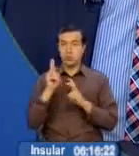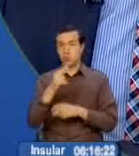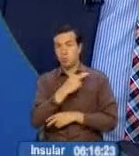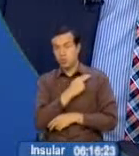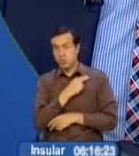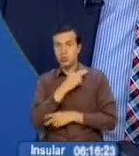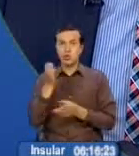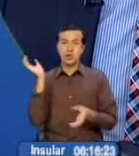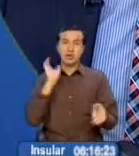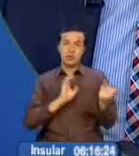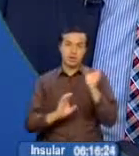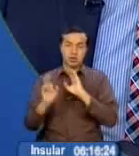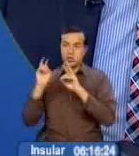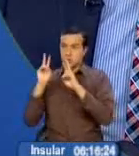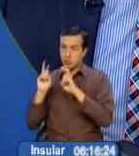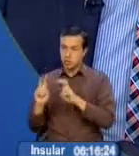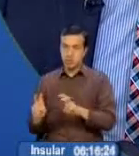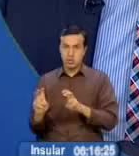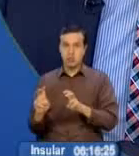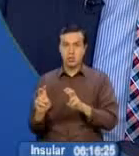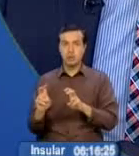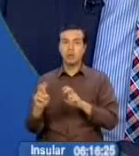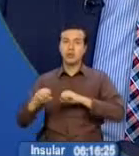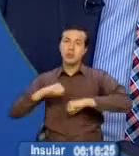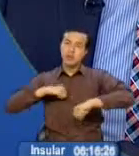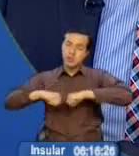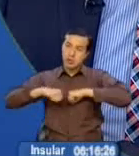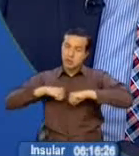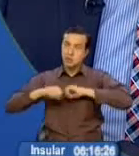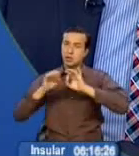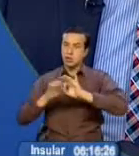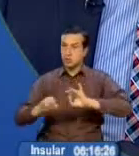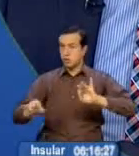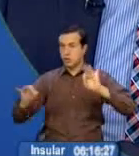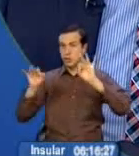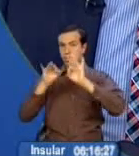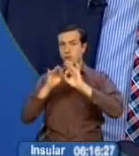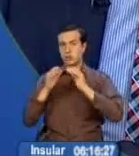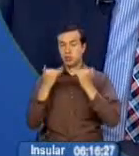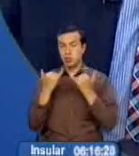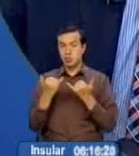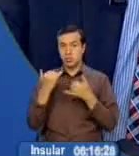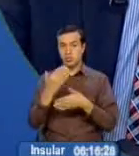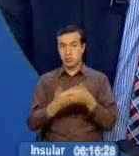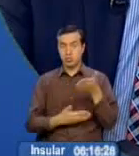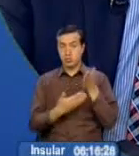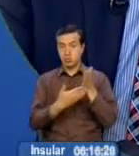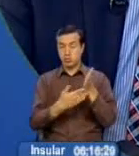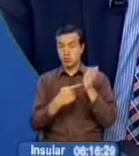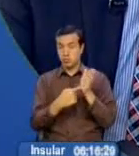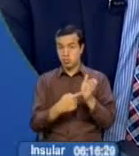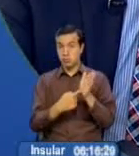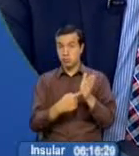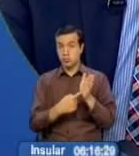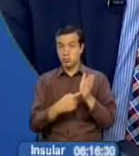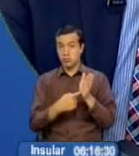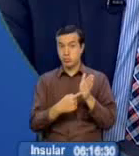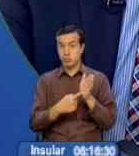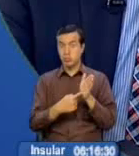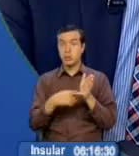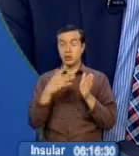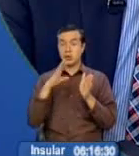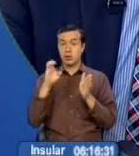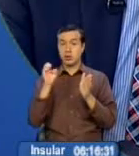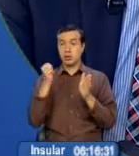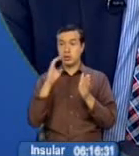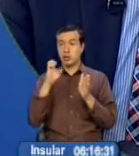académico, científico, investigativo, es la gestión. Es decir, este resultado que yo le acabo de mencionar, que nos da ese